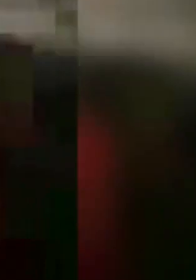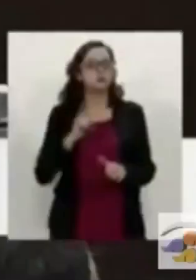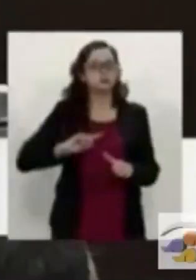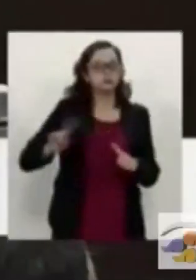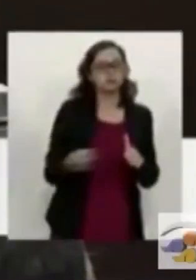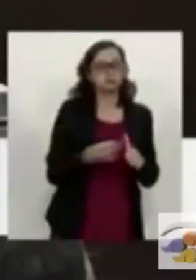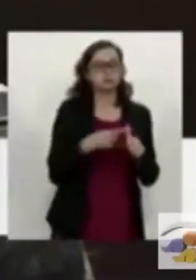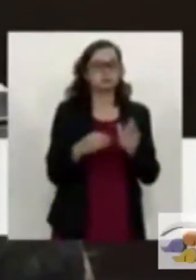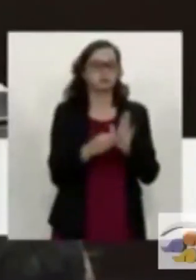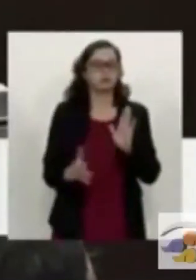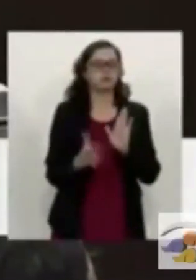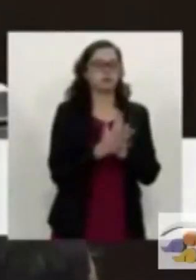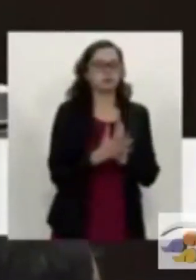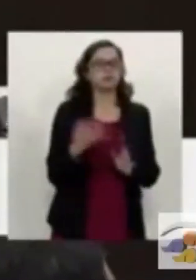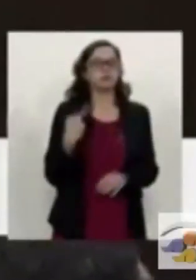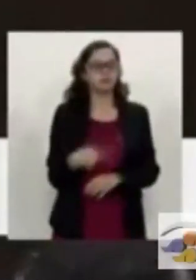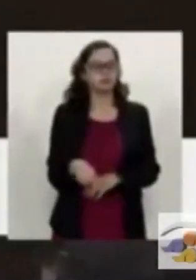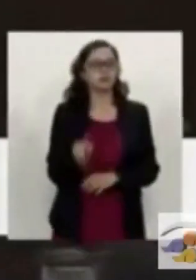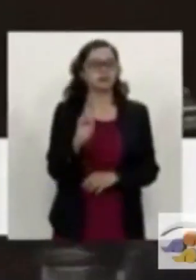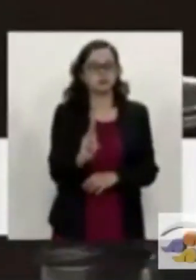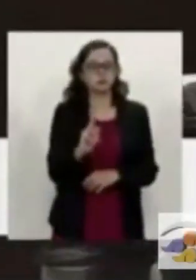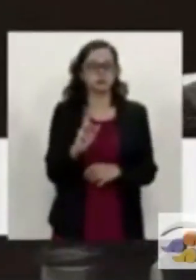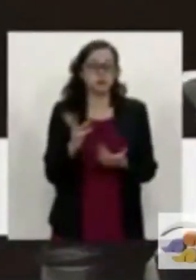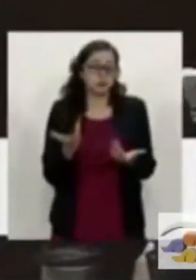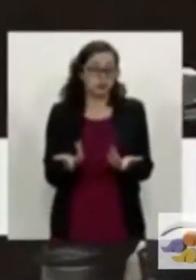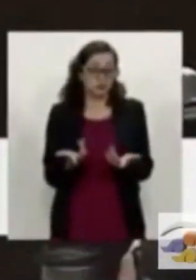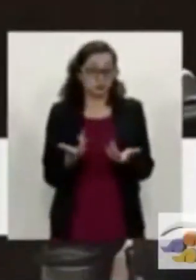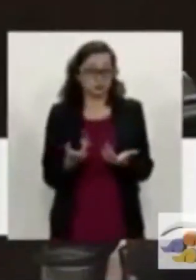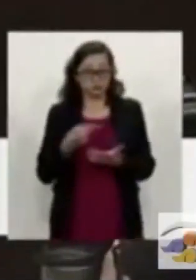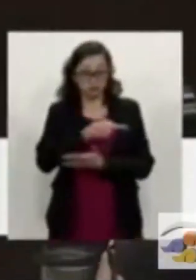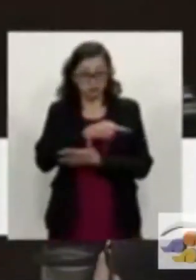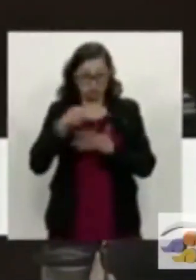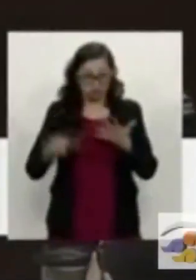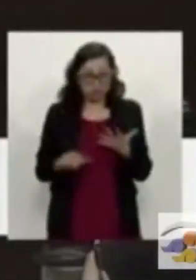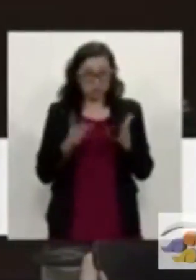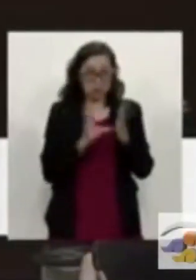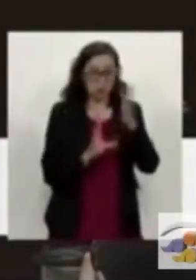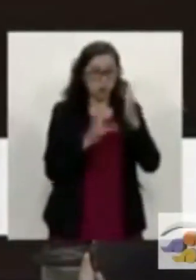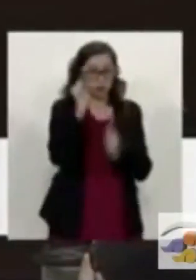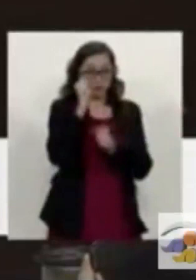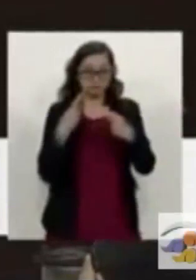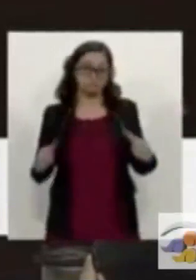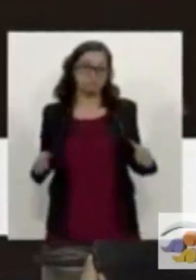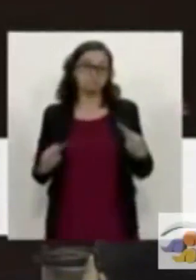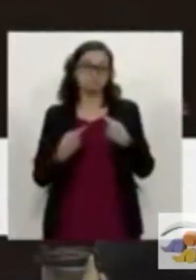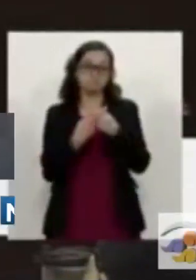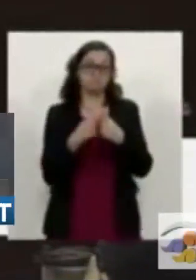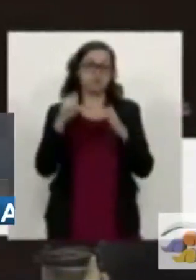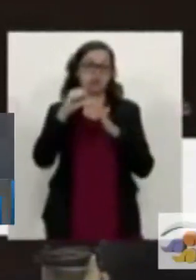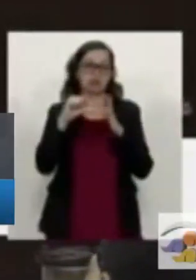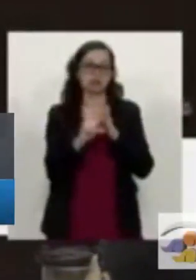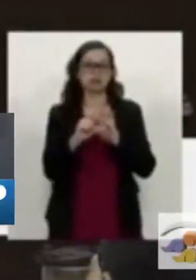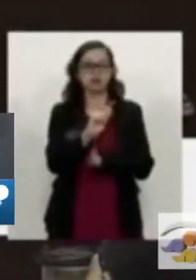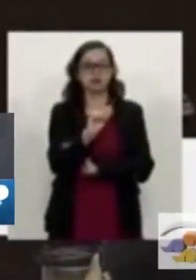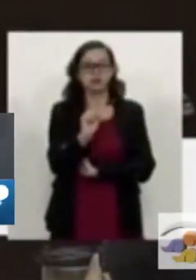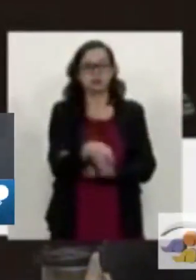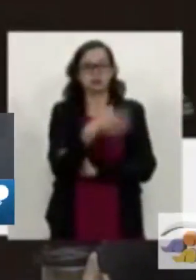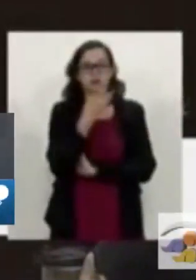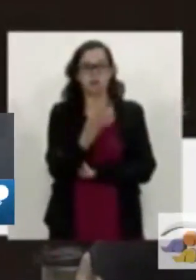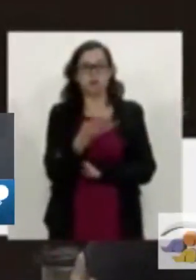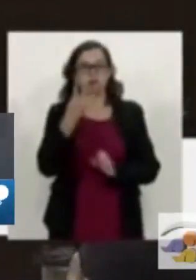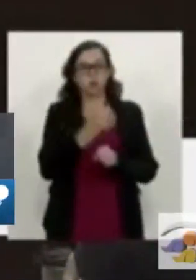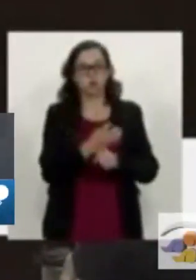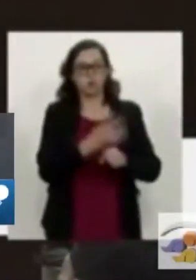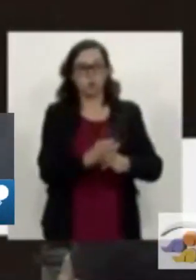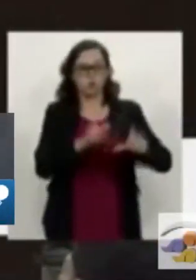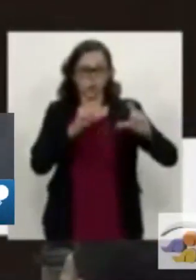sin embargo lo anterior es contrario a lo que marca la constitución en el artículo 74 fracción cuarta en